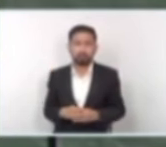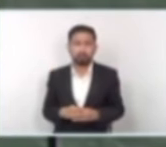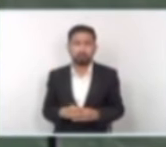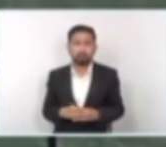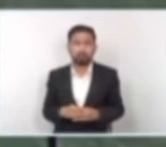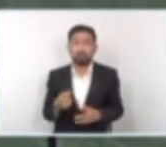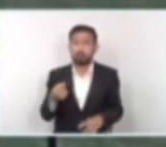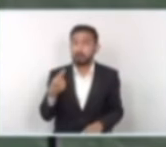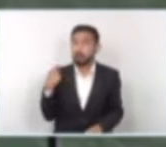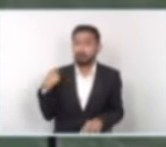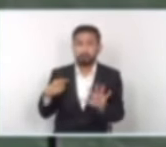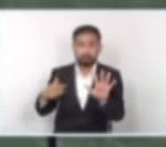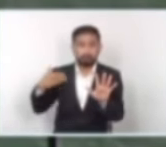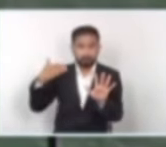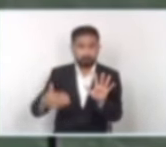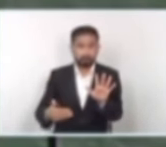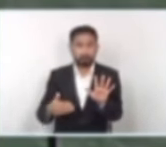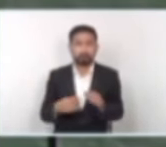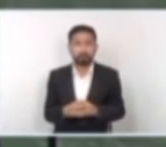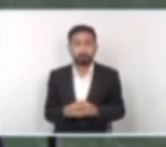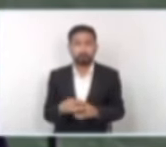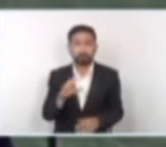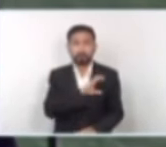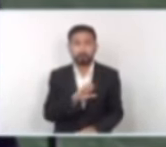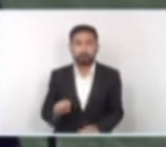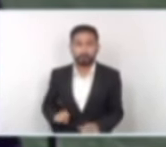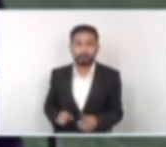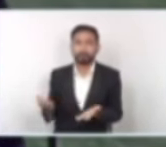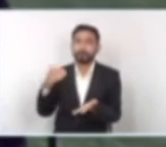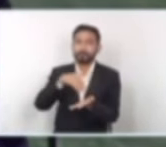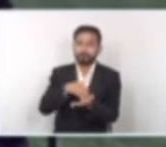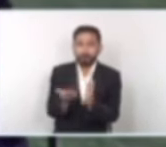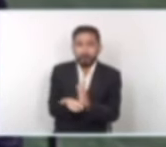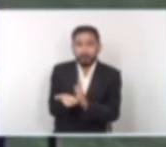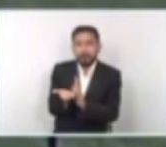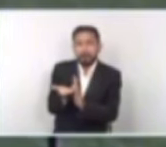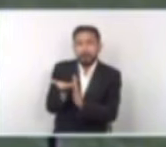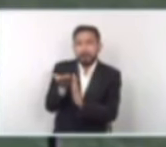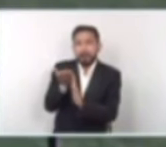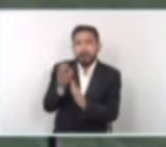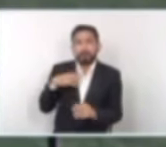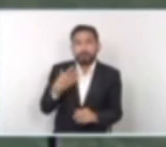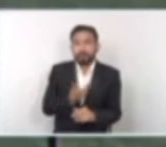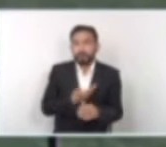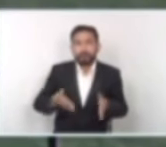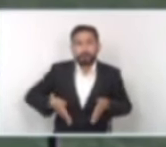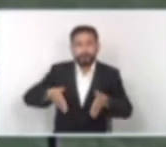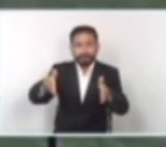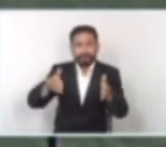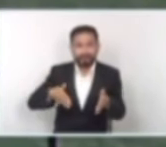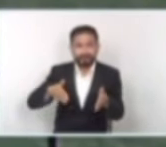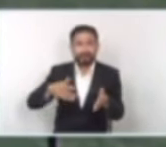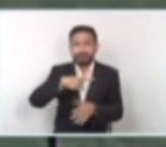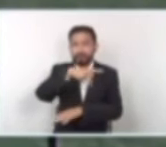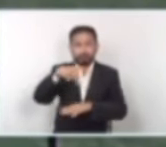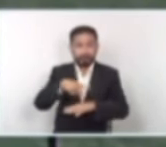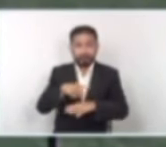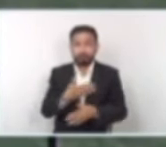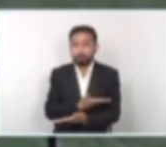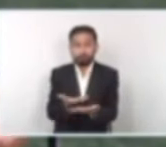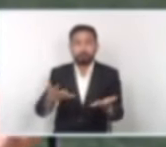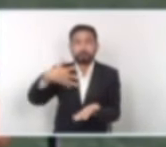En los últimos 5 años, El Salvador renació. Devolvimos las calles de nuestro país a nuestra gente